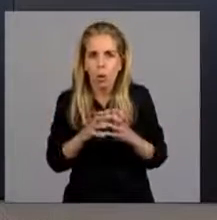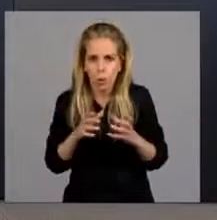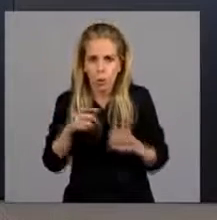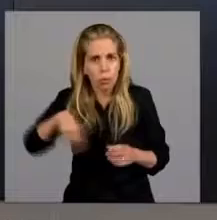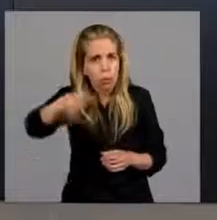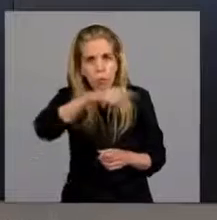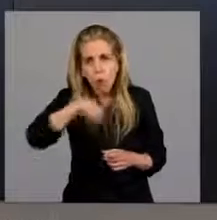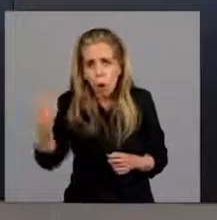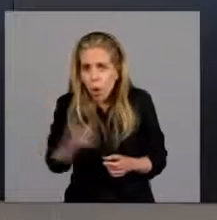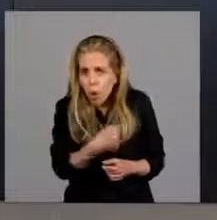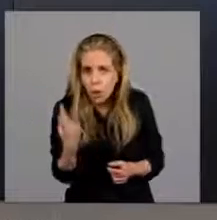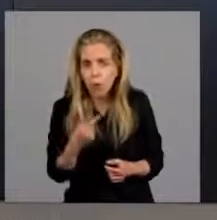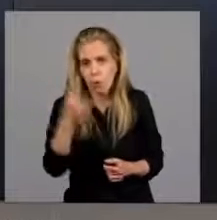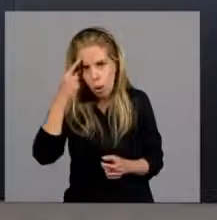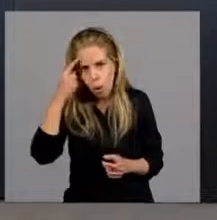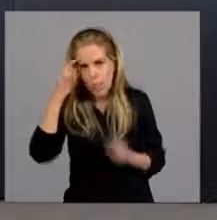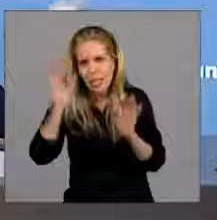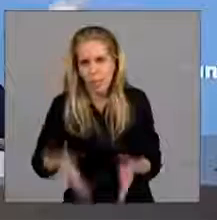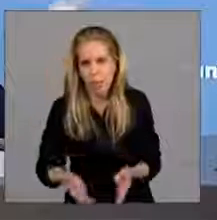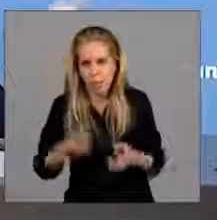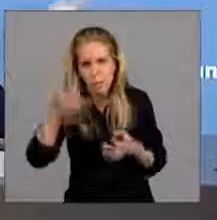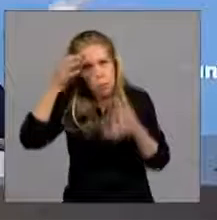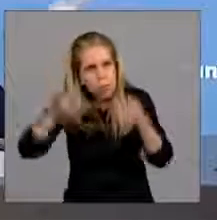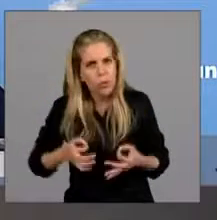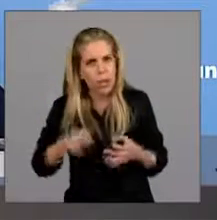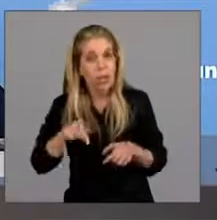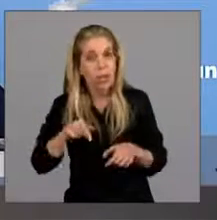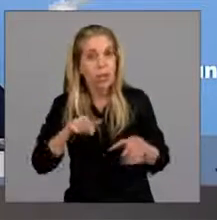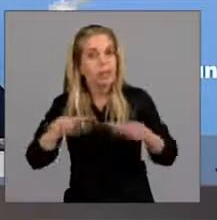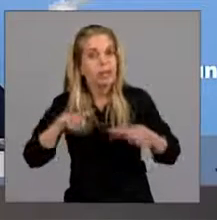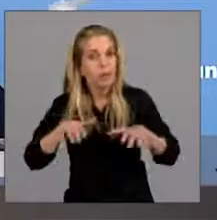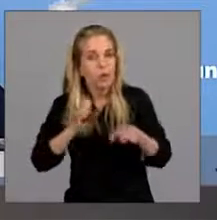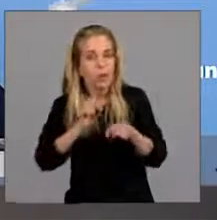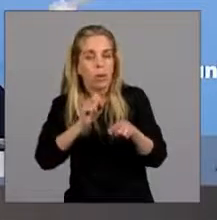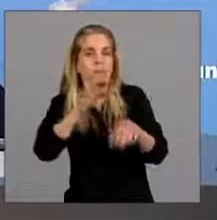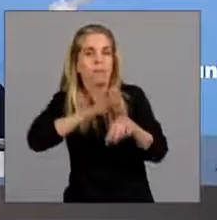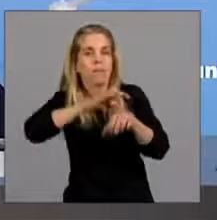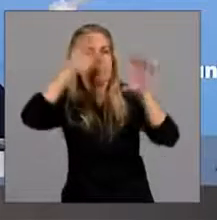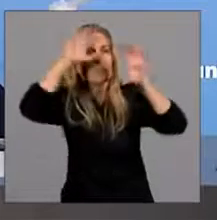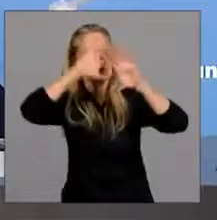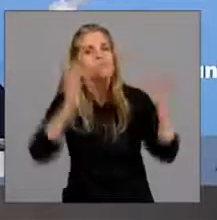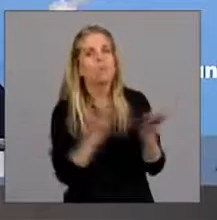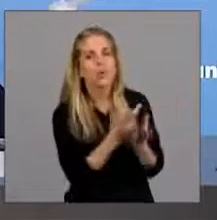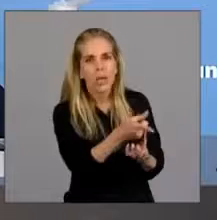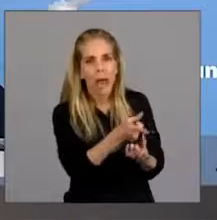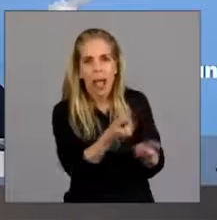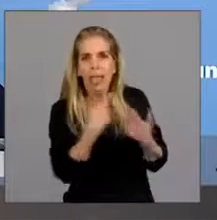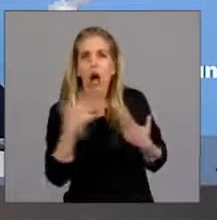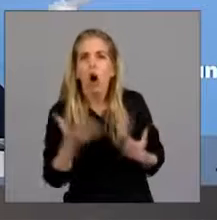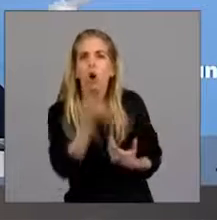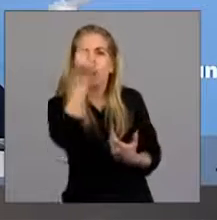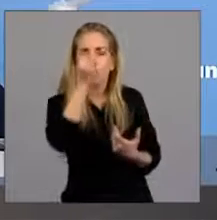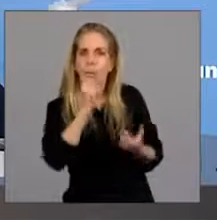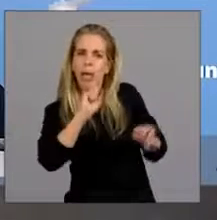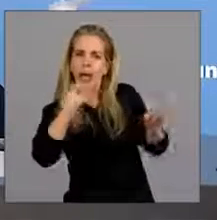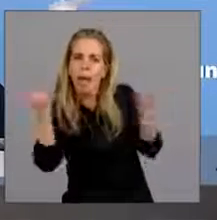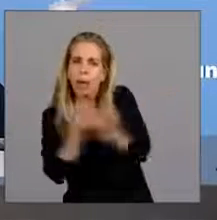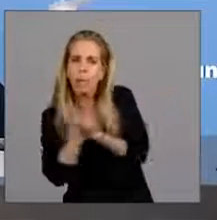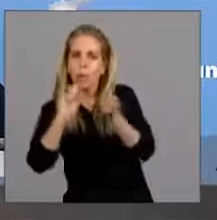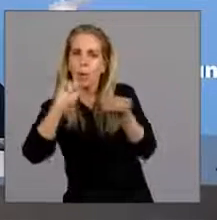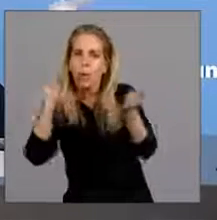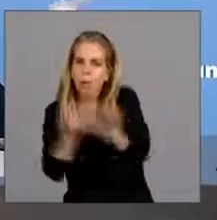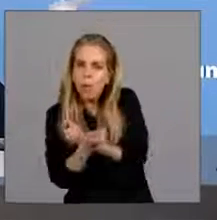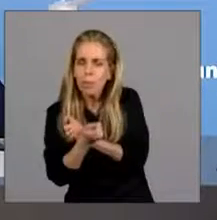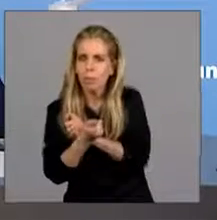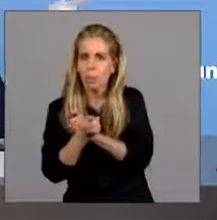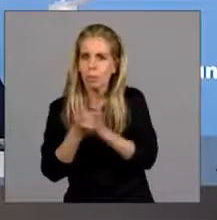conscientes que la pandemia nos da una gran oportunidad de cambio, una gran oportunidad de transformación. Y lo